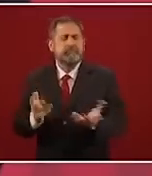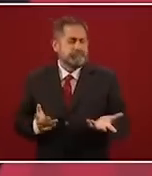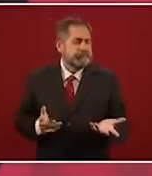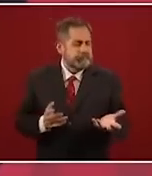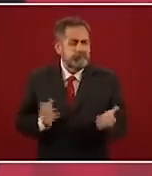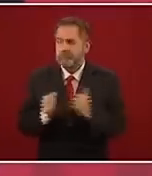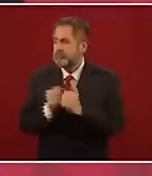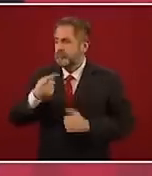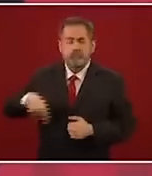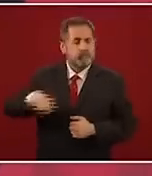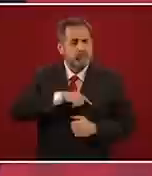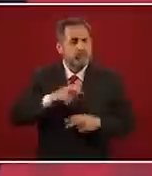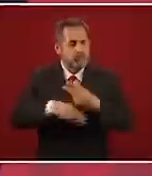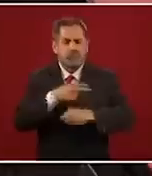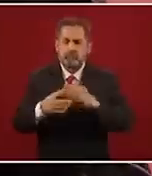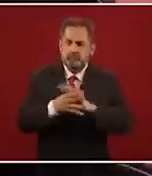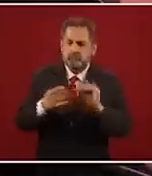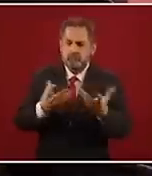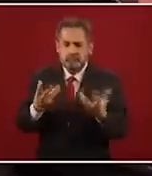todos vamos a ir